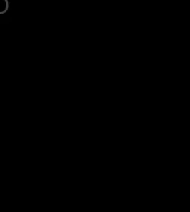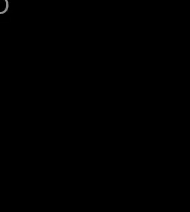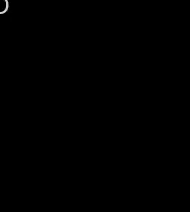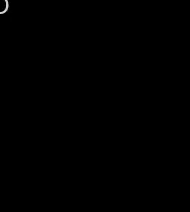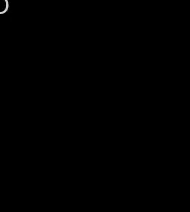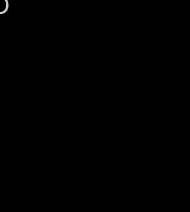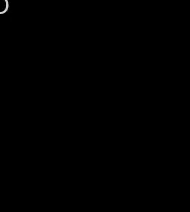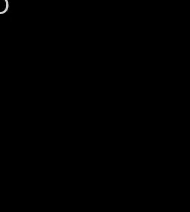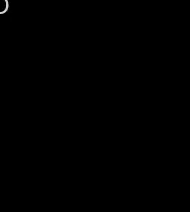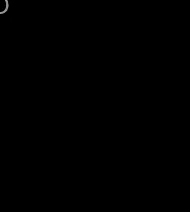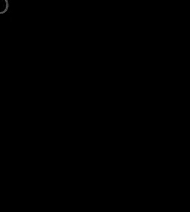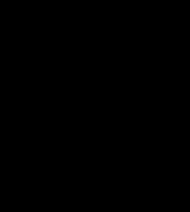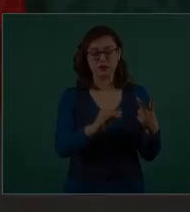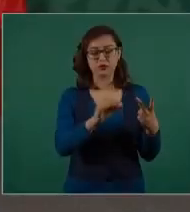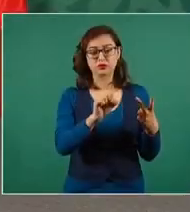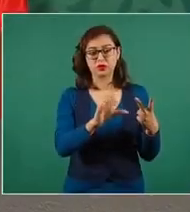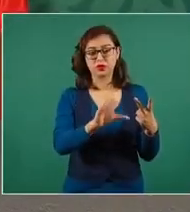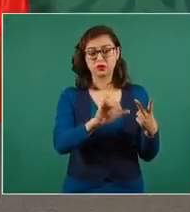supuestamente.